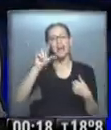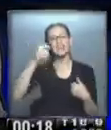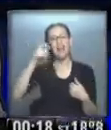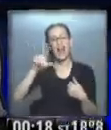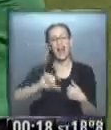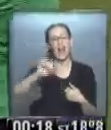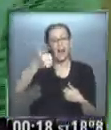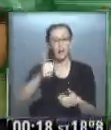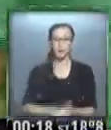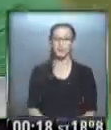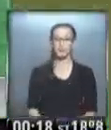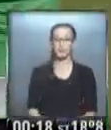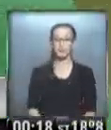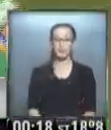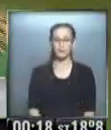local.